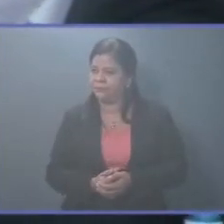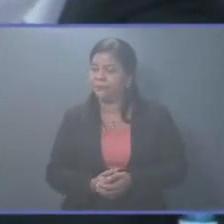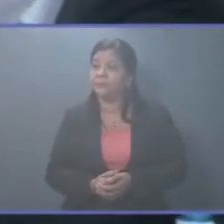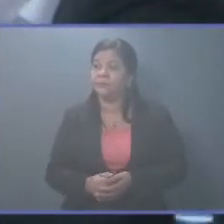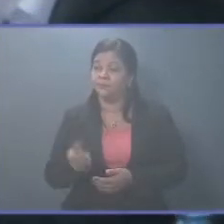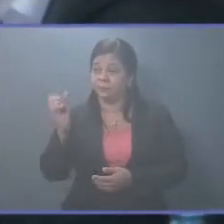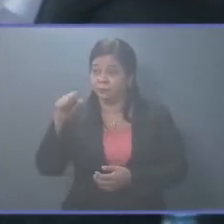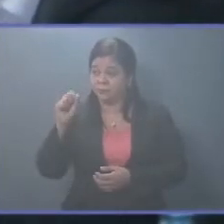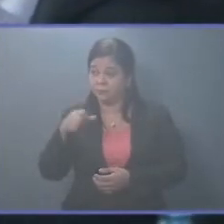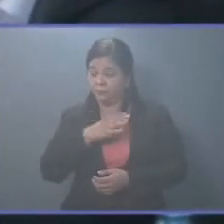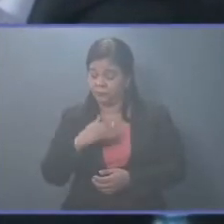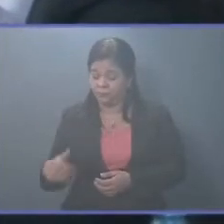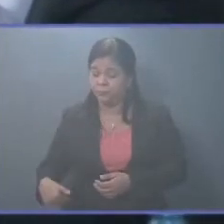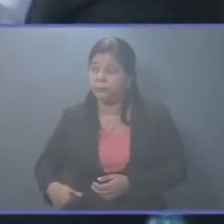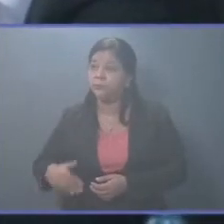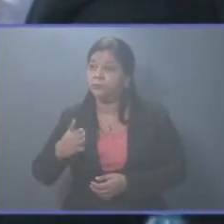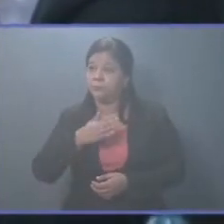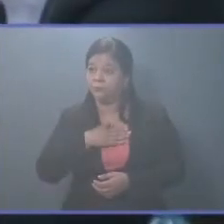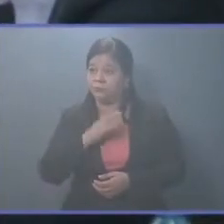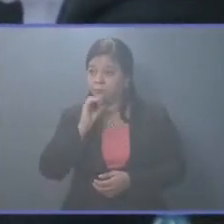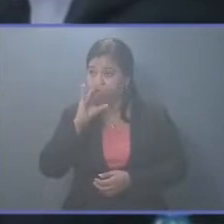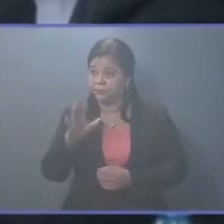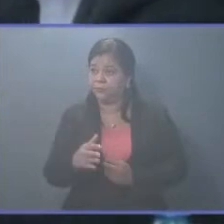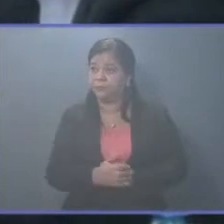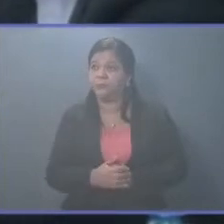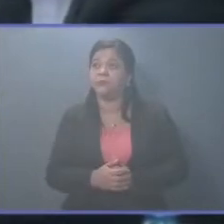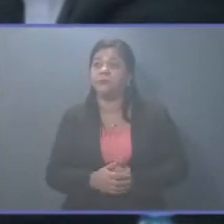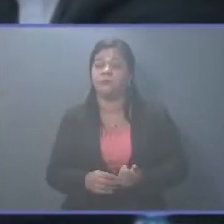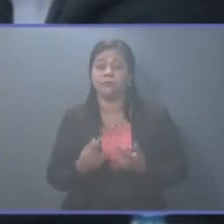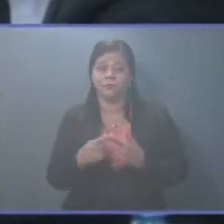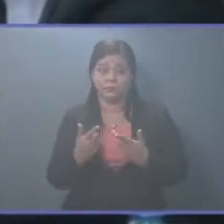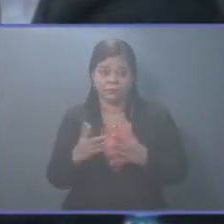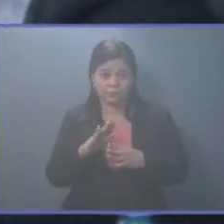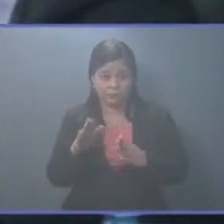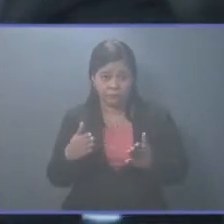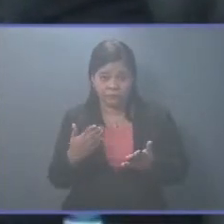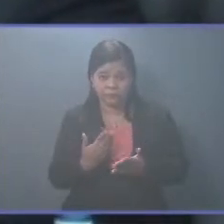les preguntaba a los invitados si